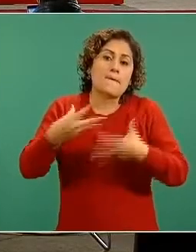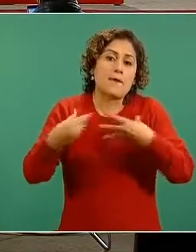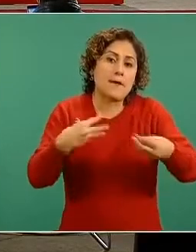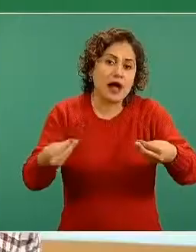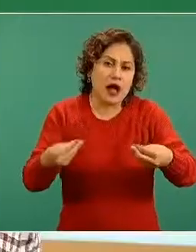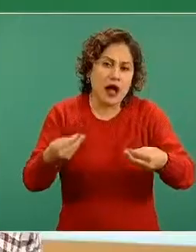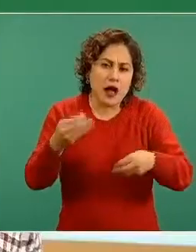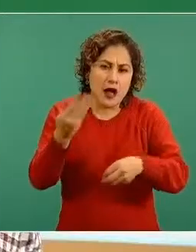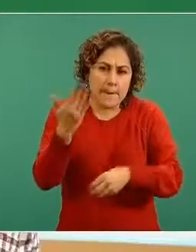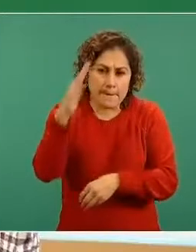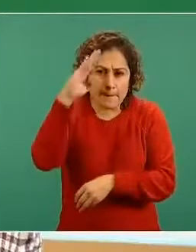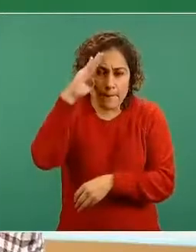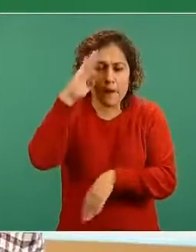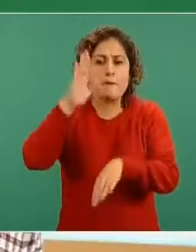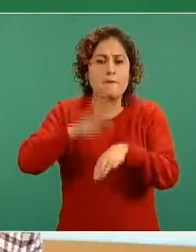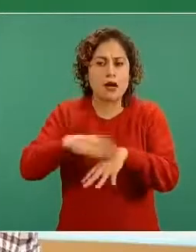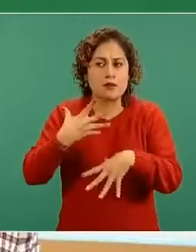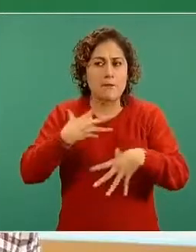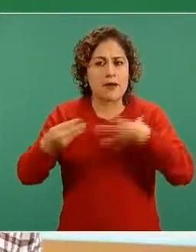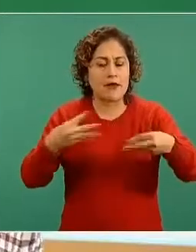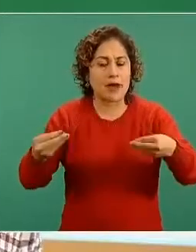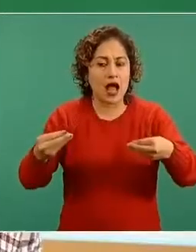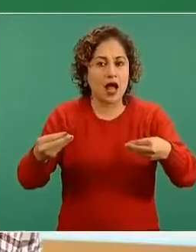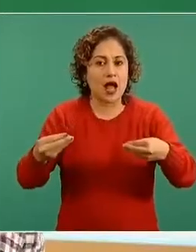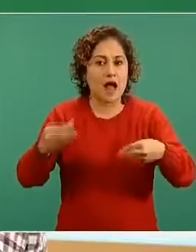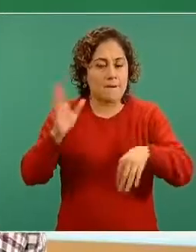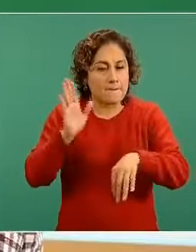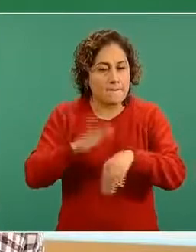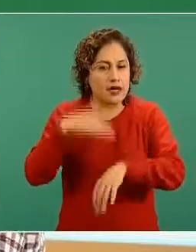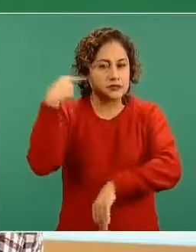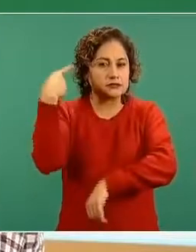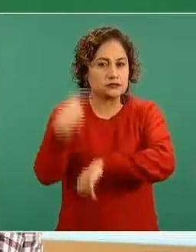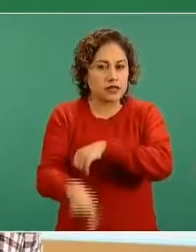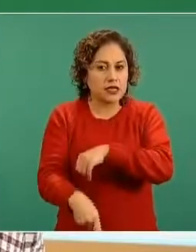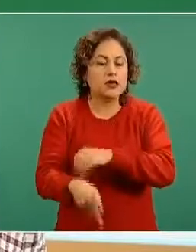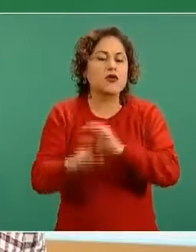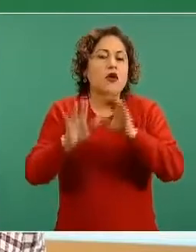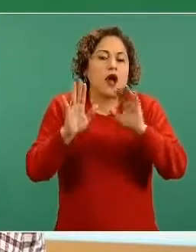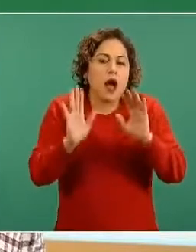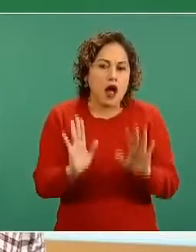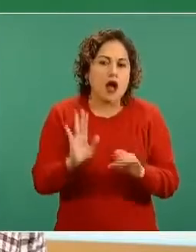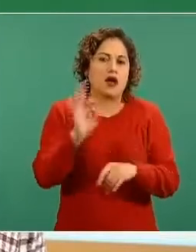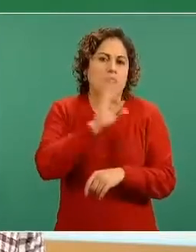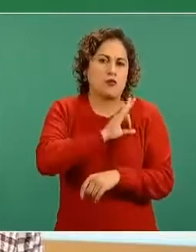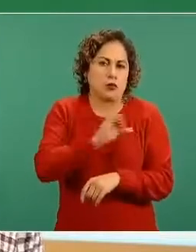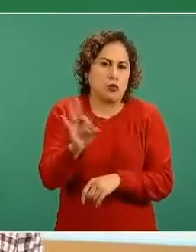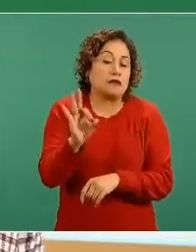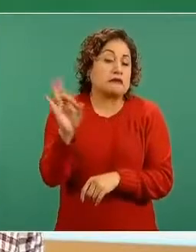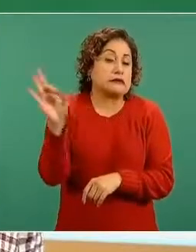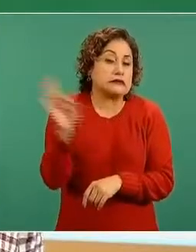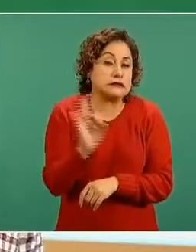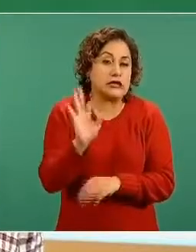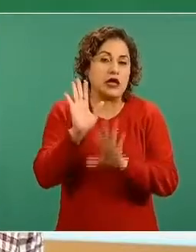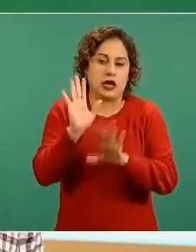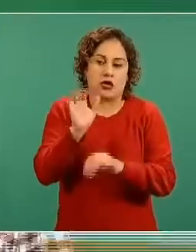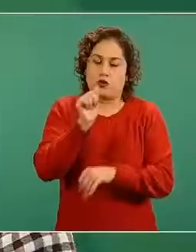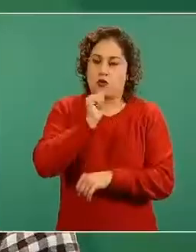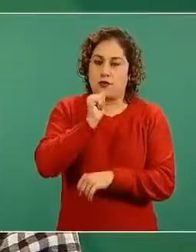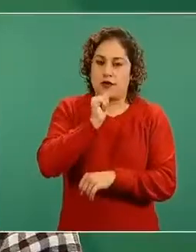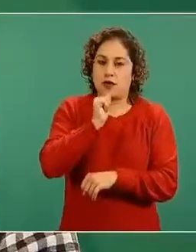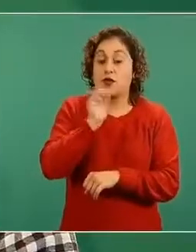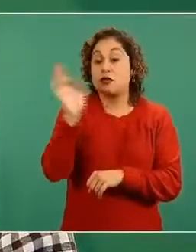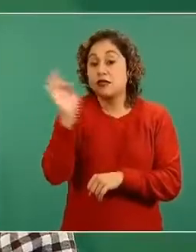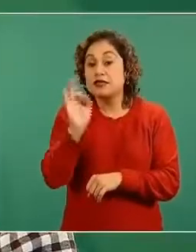esta variante, por ser más transmisible, podría ser más intensa la carga de enfermedad de COVID-19 y